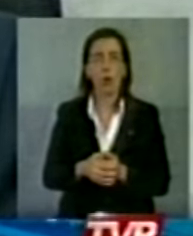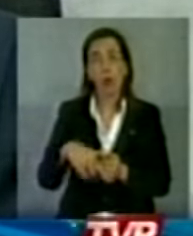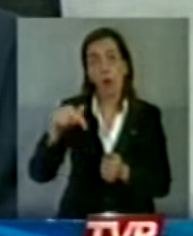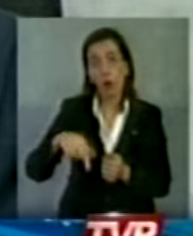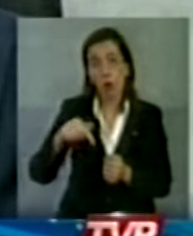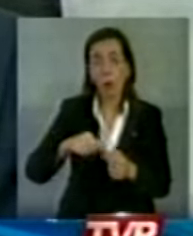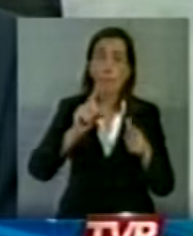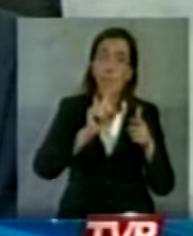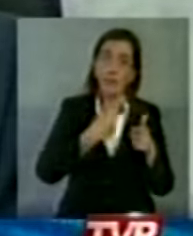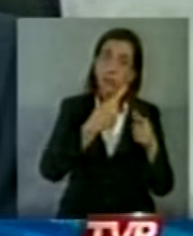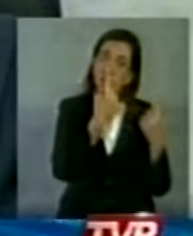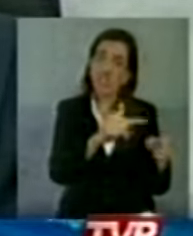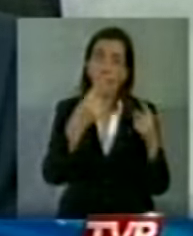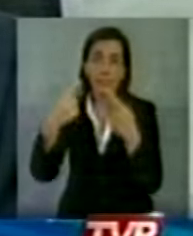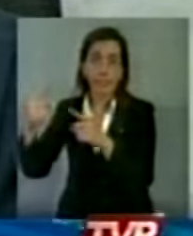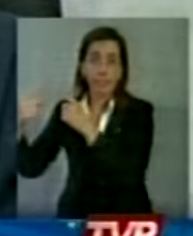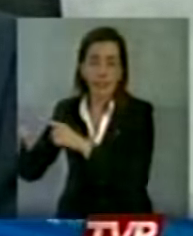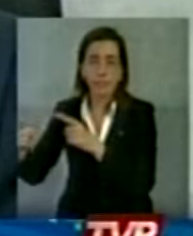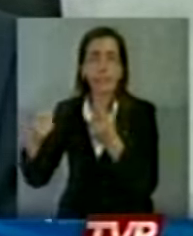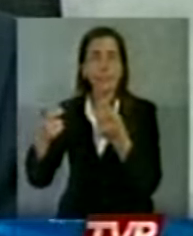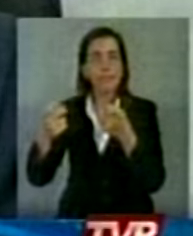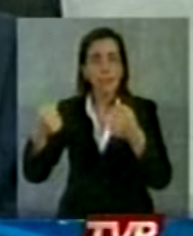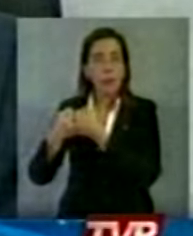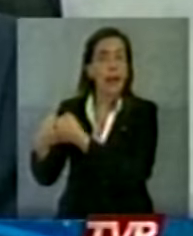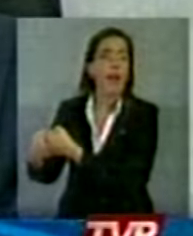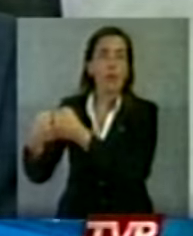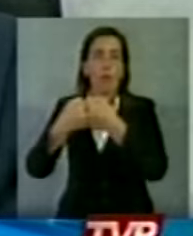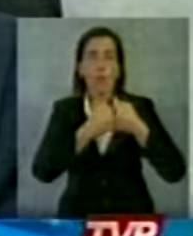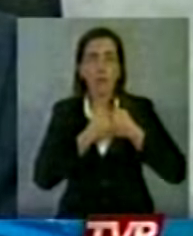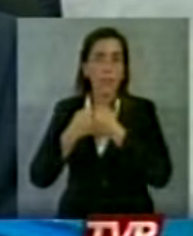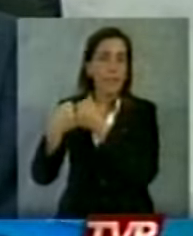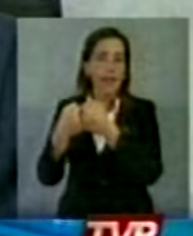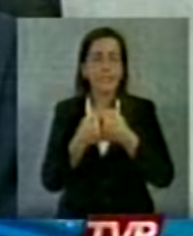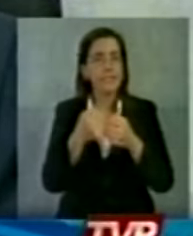espacios políticos distintos hemos llegado a coincidir